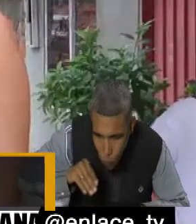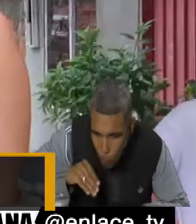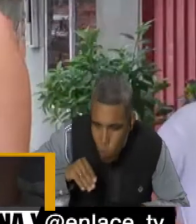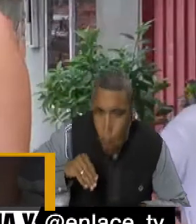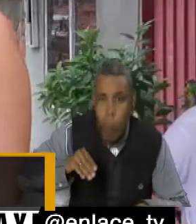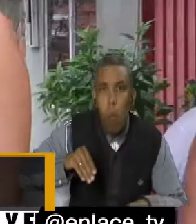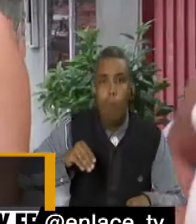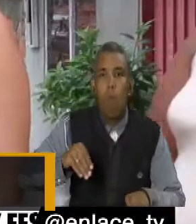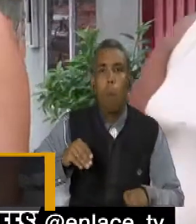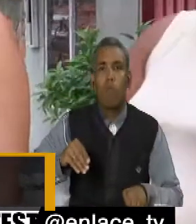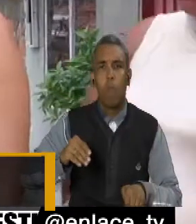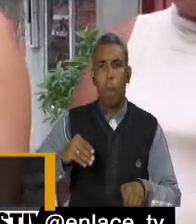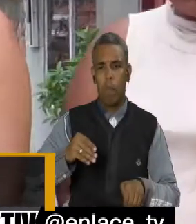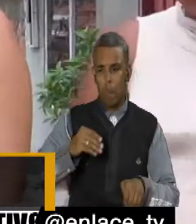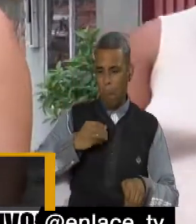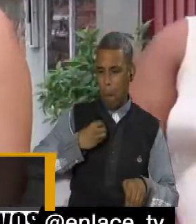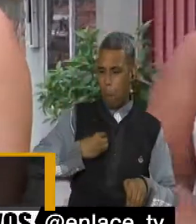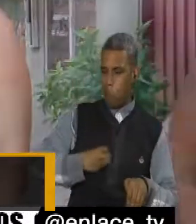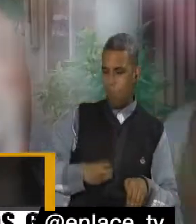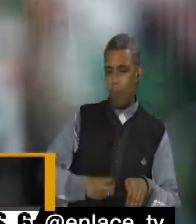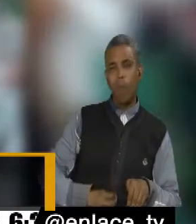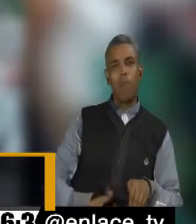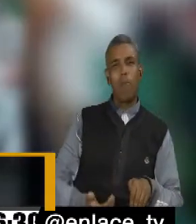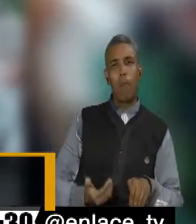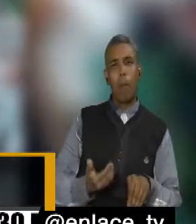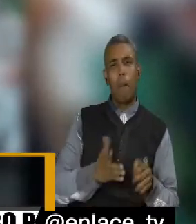pero no hubo nada que hacer.